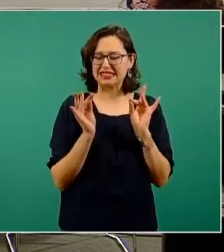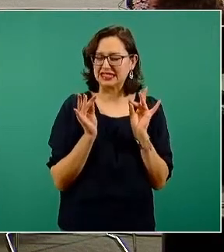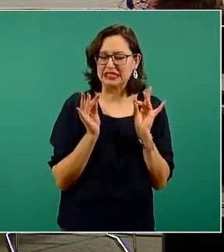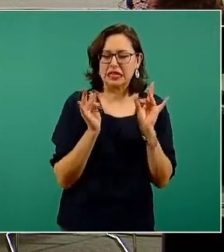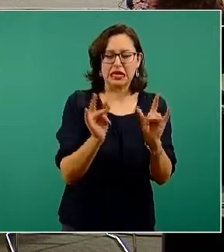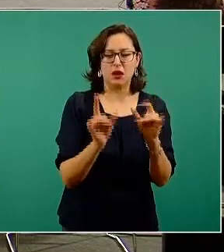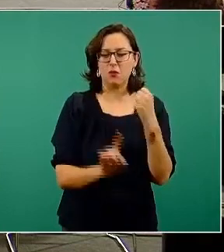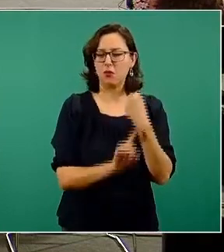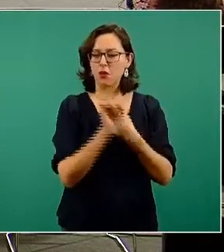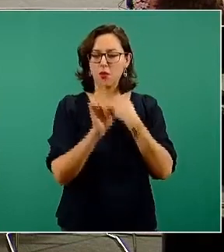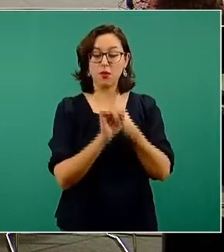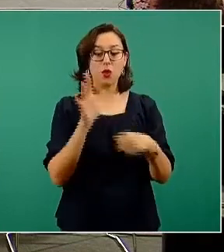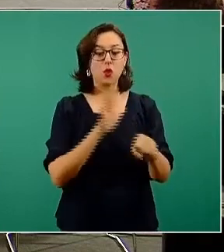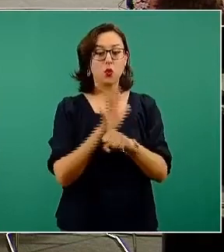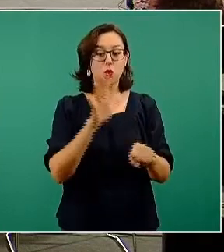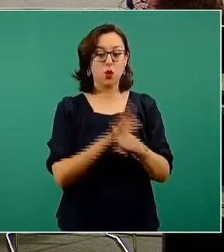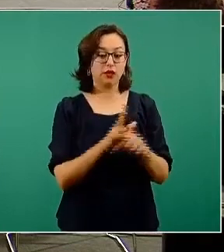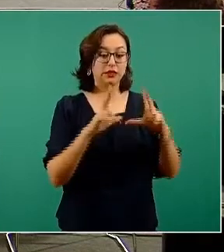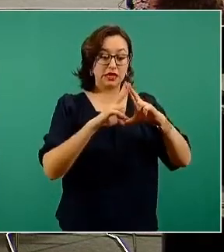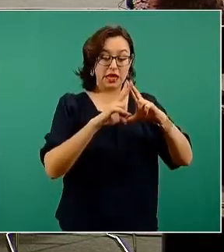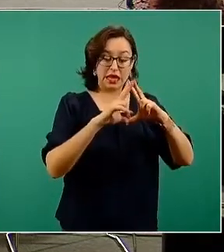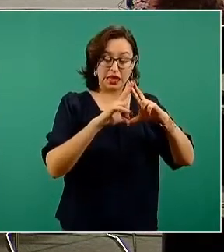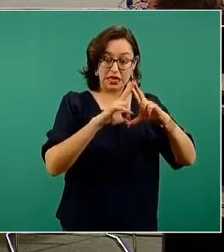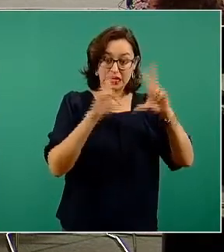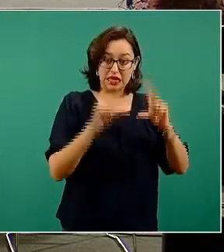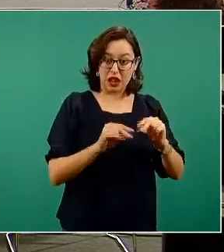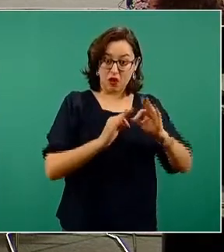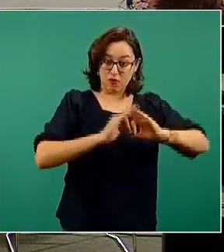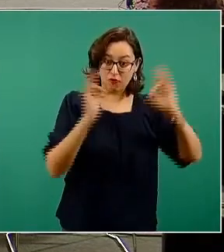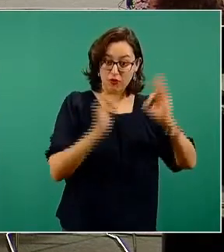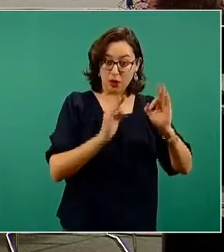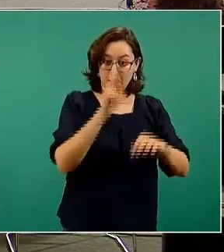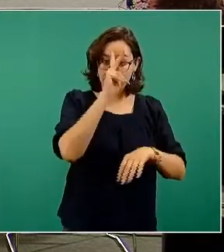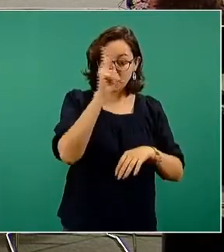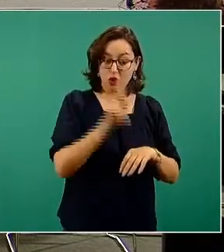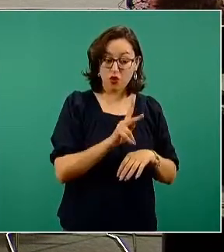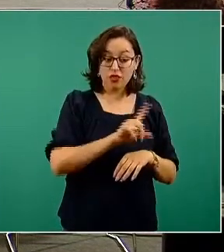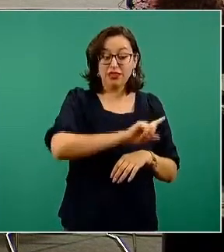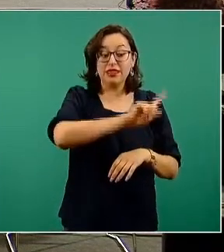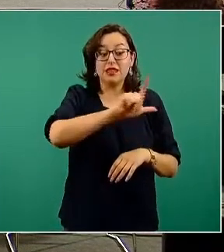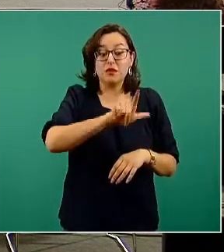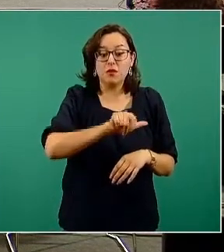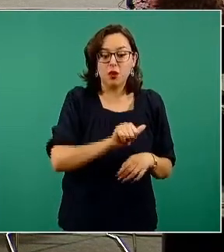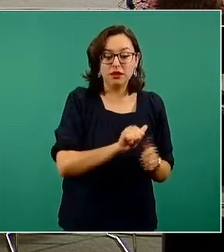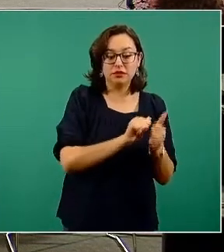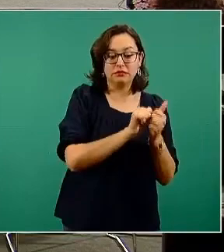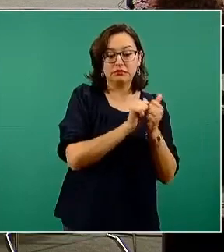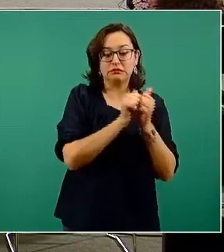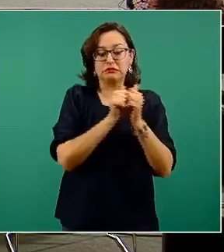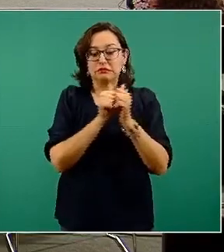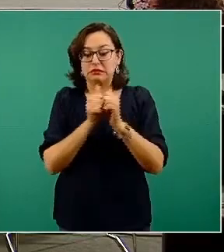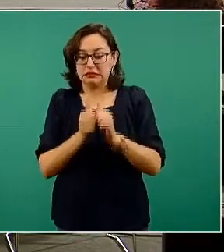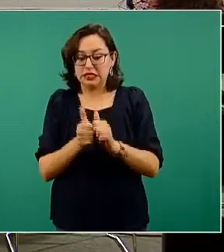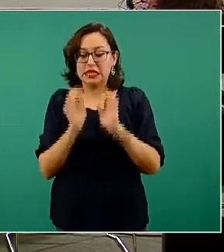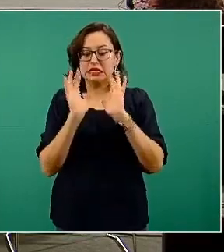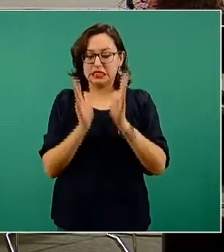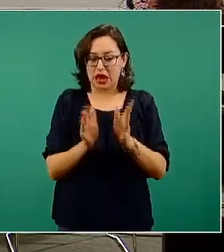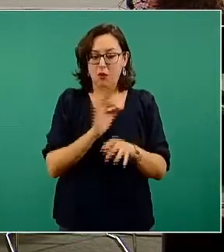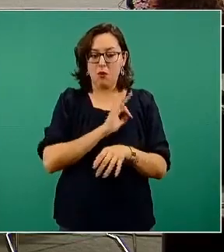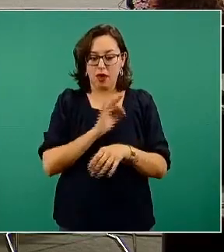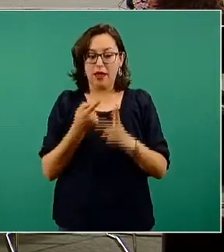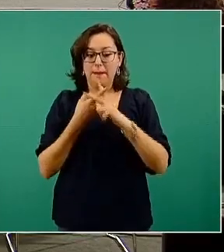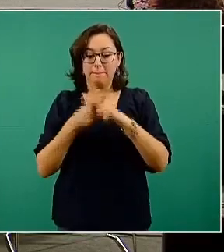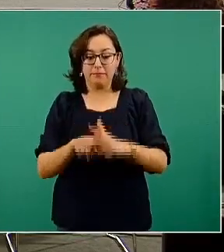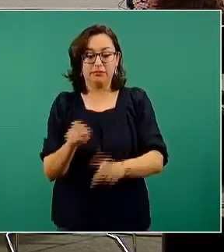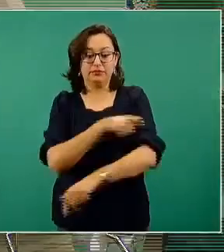vez que se descongela tenemos solo 5 días para su aplicación, son 120 horas.